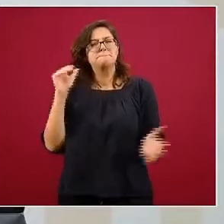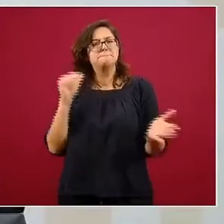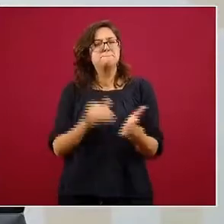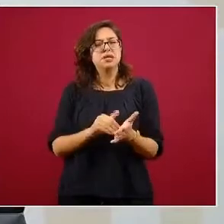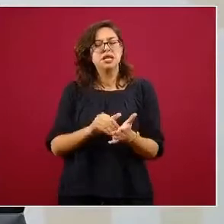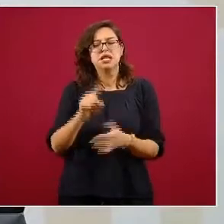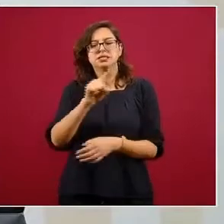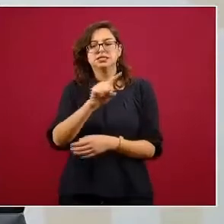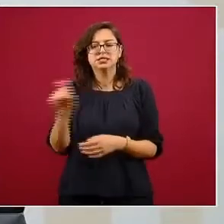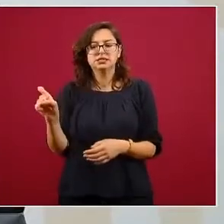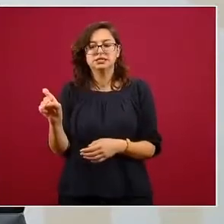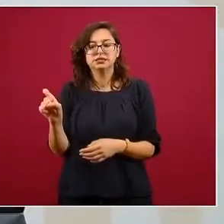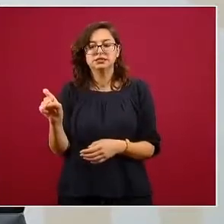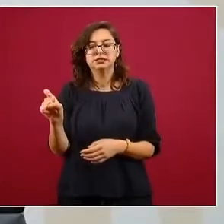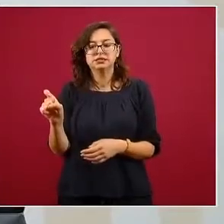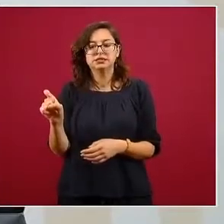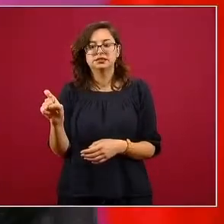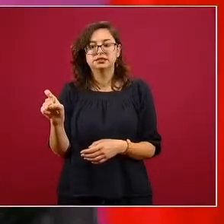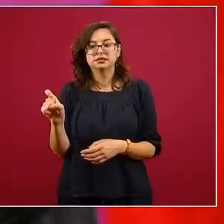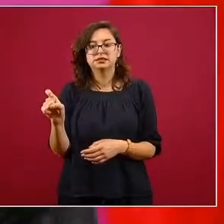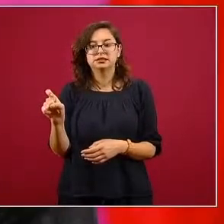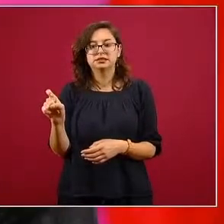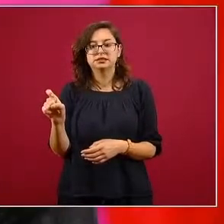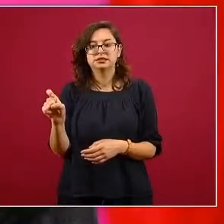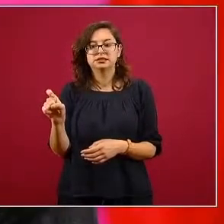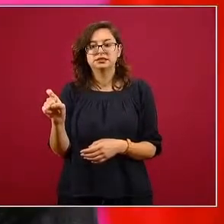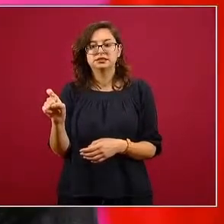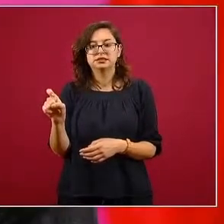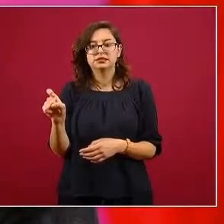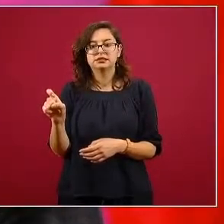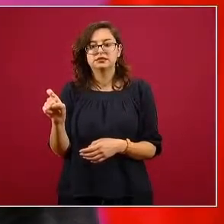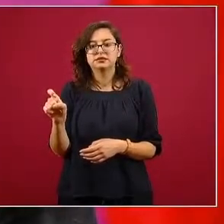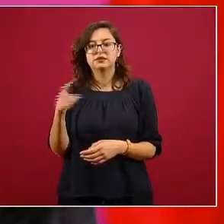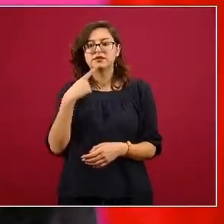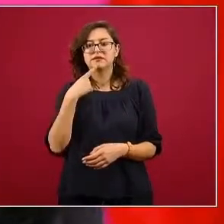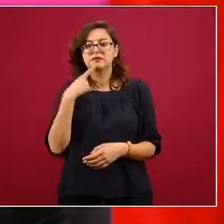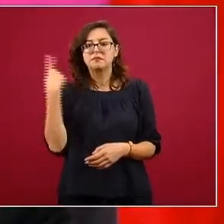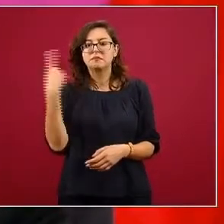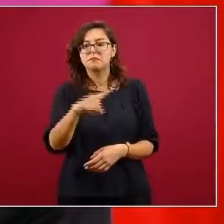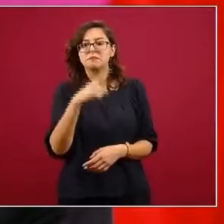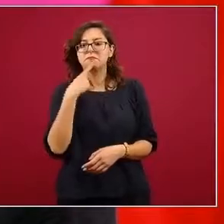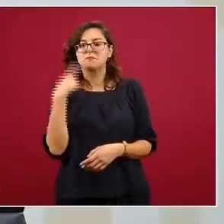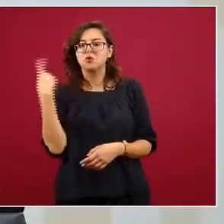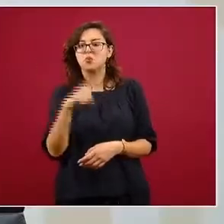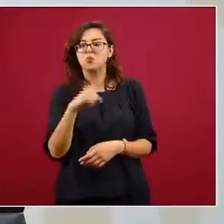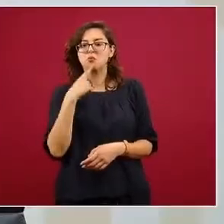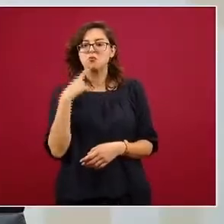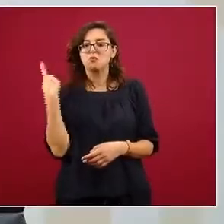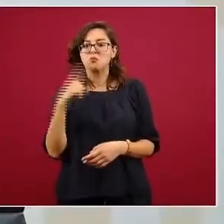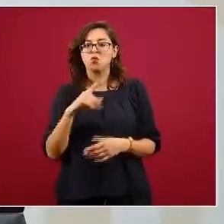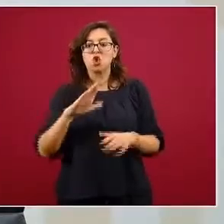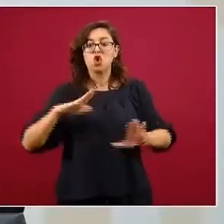1,100 actos de reclamación jurídica.